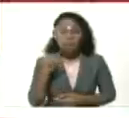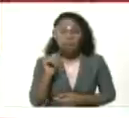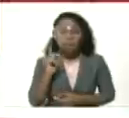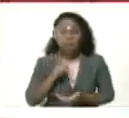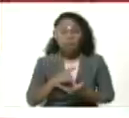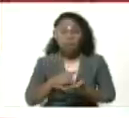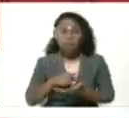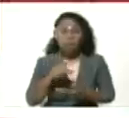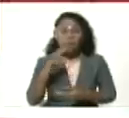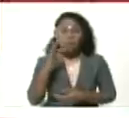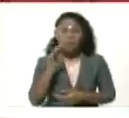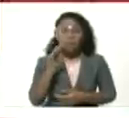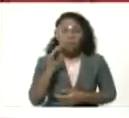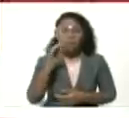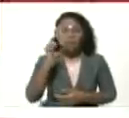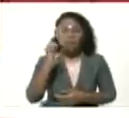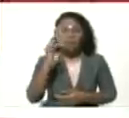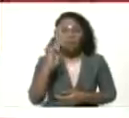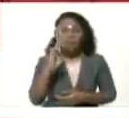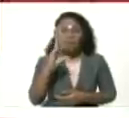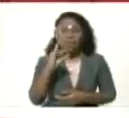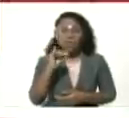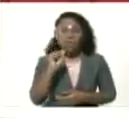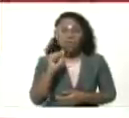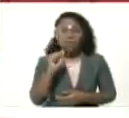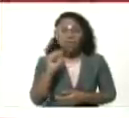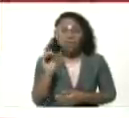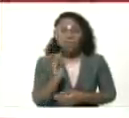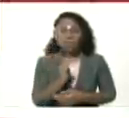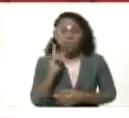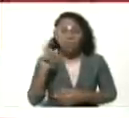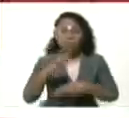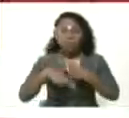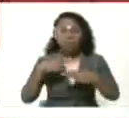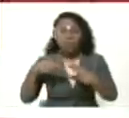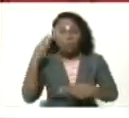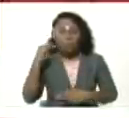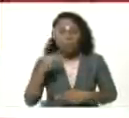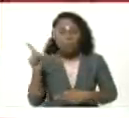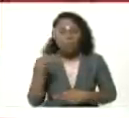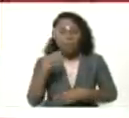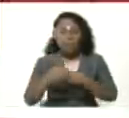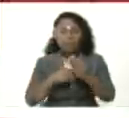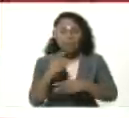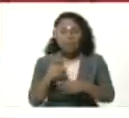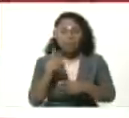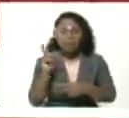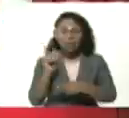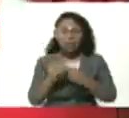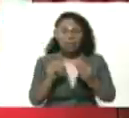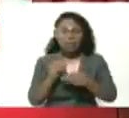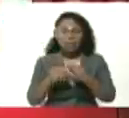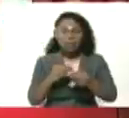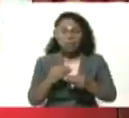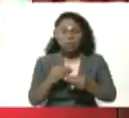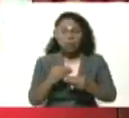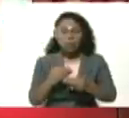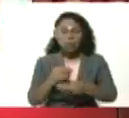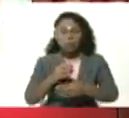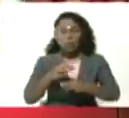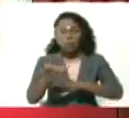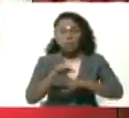compatriota Freddy Bernal, candidato de la Patria y la Revolución Bolivariana. Municipio de Ayacucho, Juan Vivas. Municipio